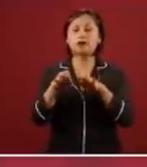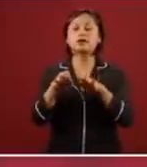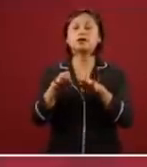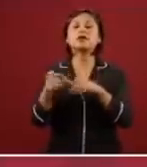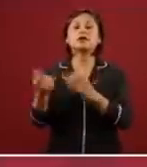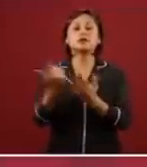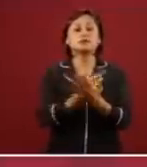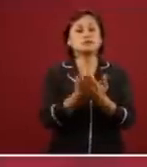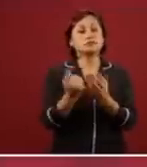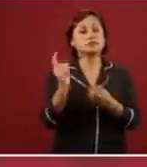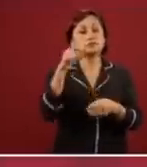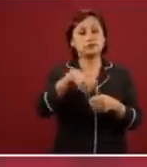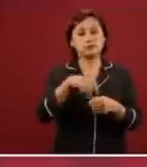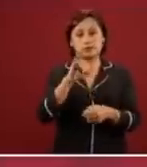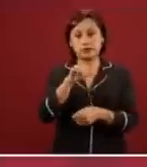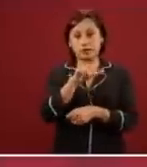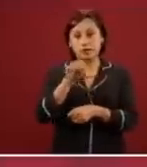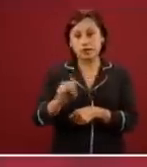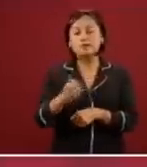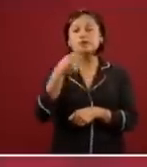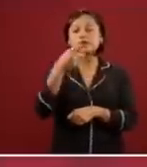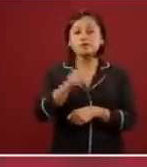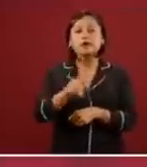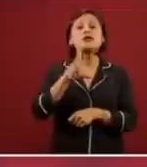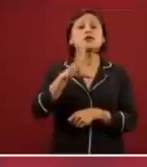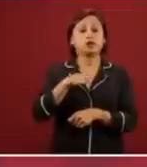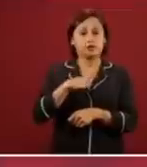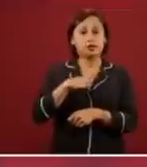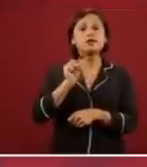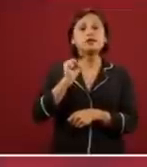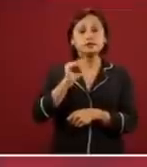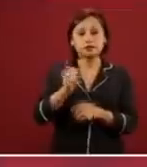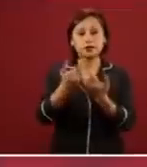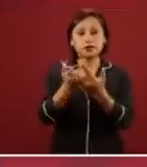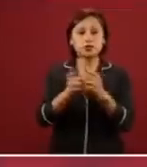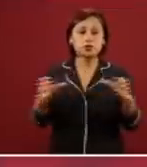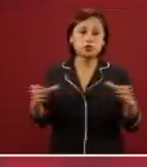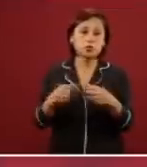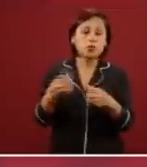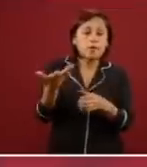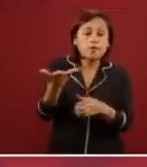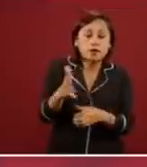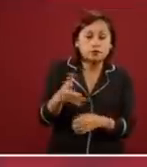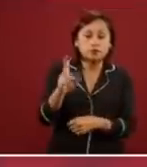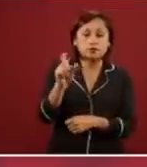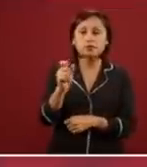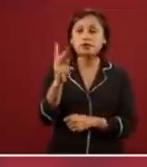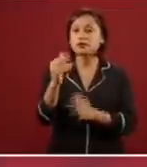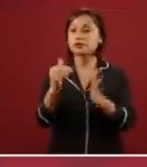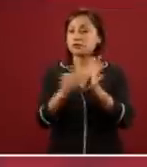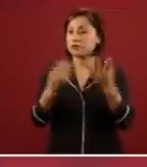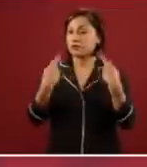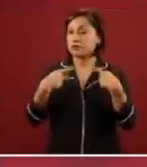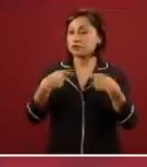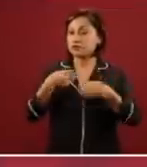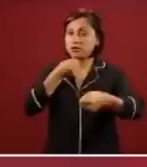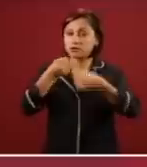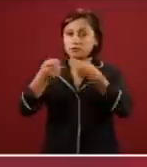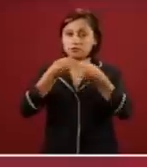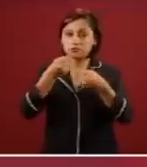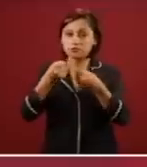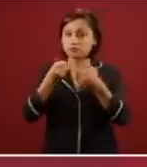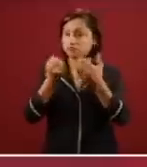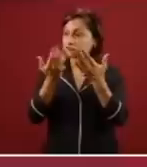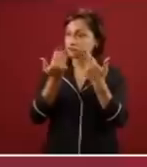un segmento grande, importante, que puede ser de cerca de 22 mil periodistas que no tienen